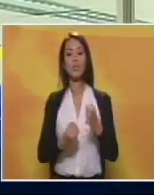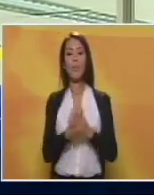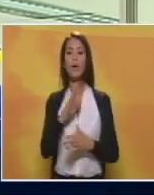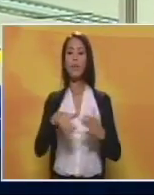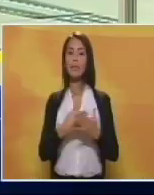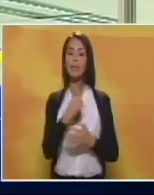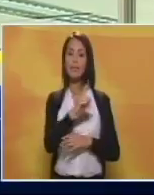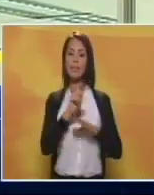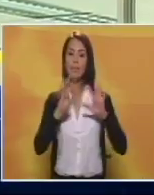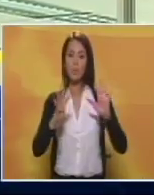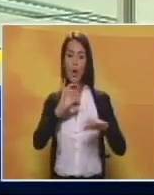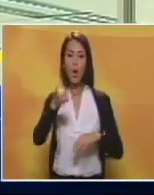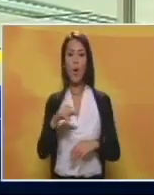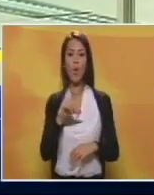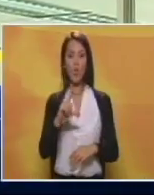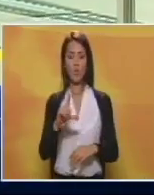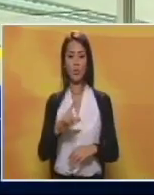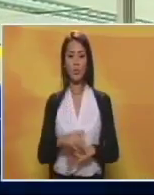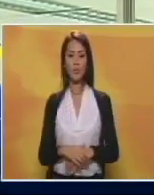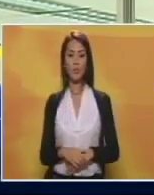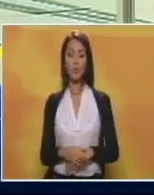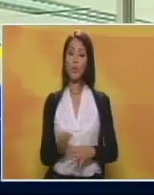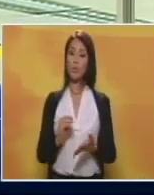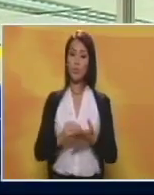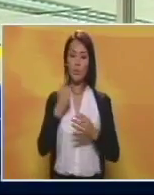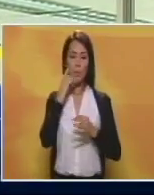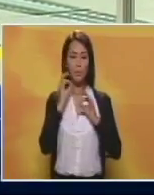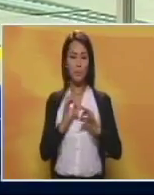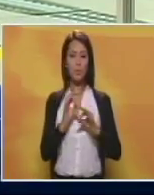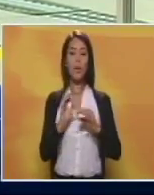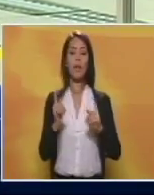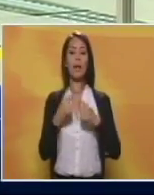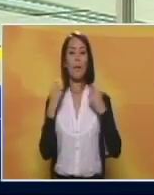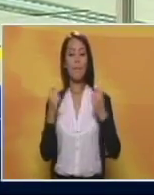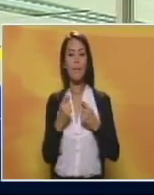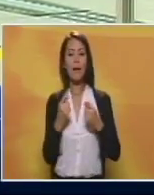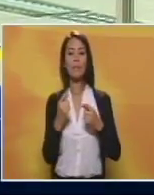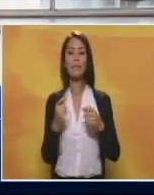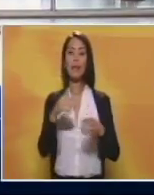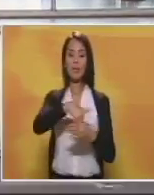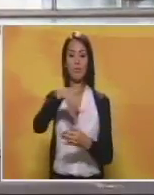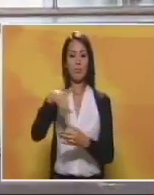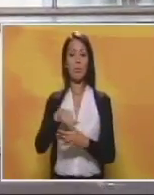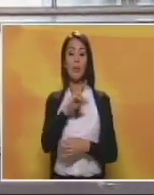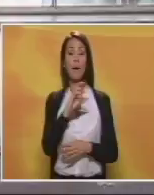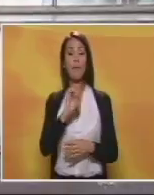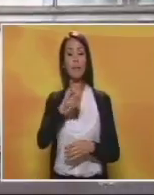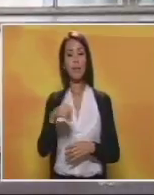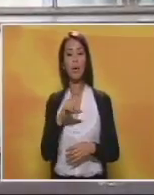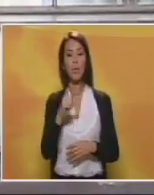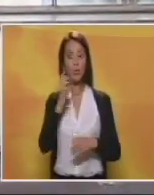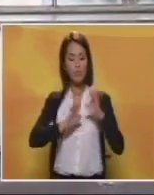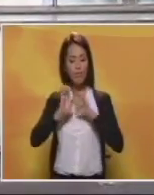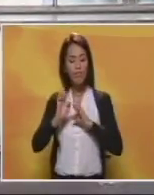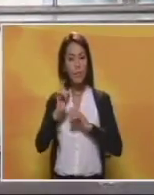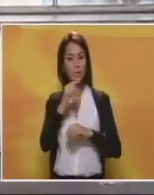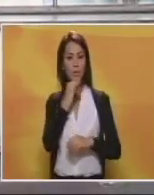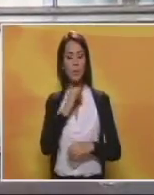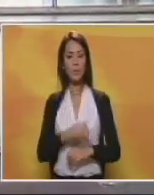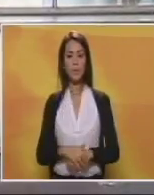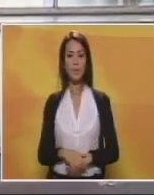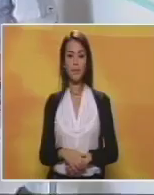hasta el 19 de julio se efectuará la rendición de cuenta de la campaña electoral y desde el 20 de julio se auditará esa